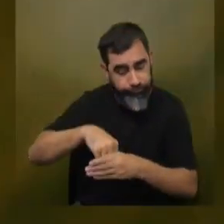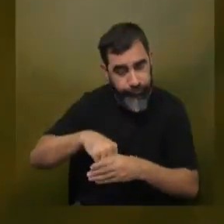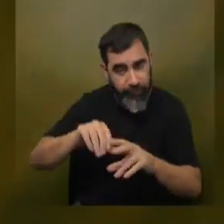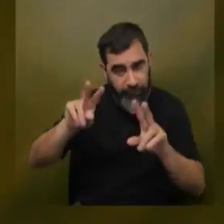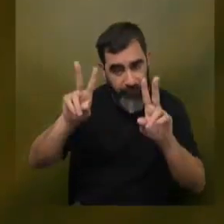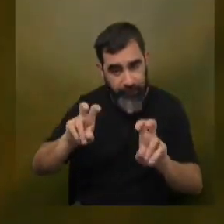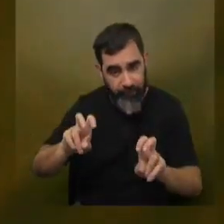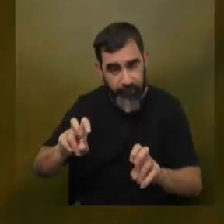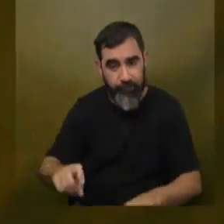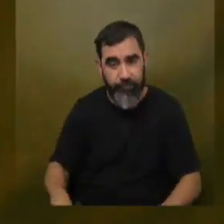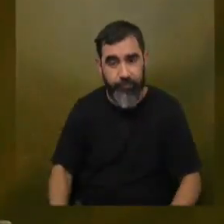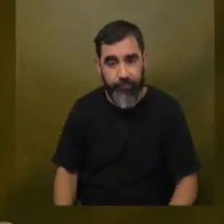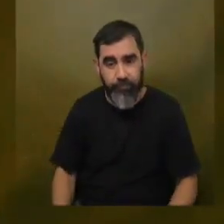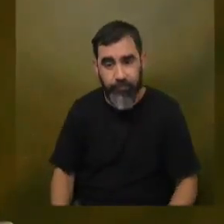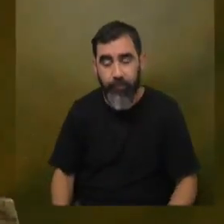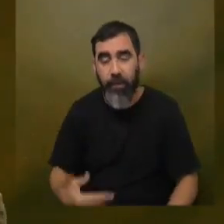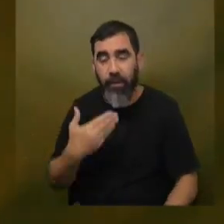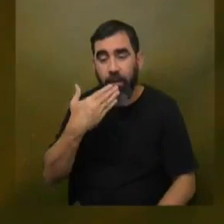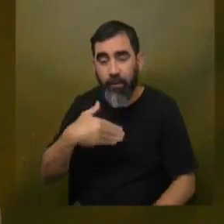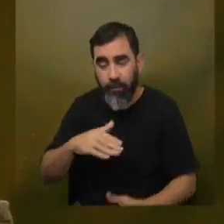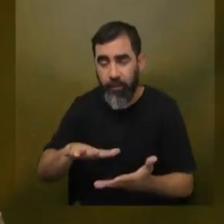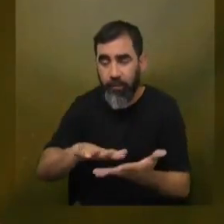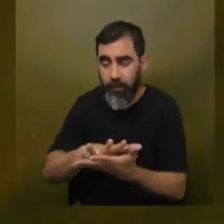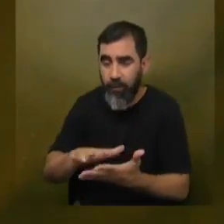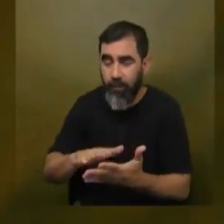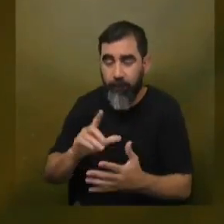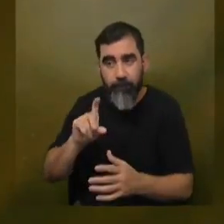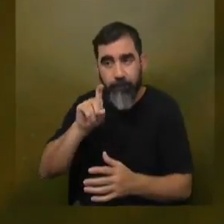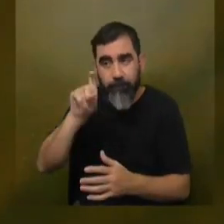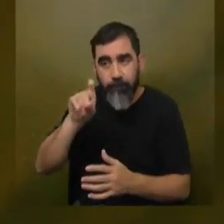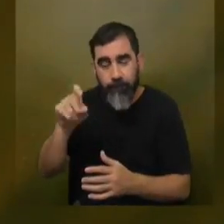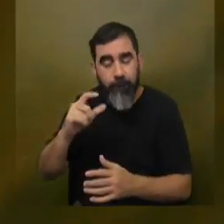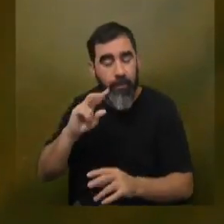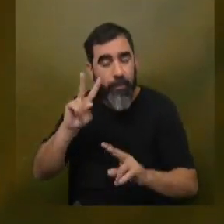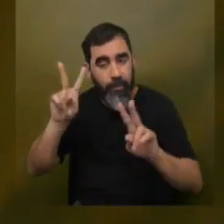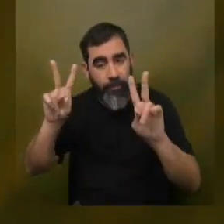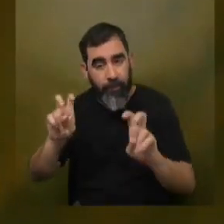temas, entender la riqueza, la fascinación de los temas.